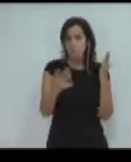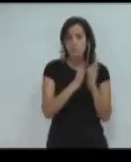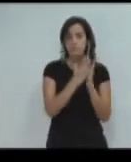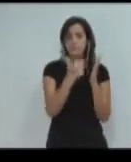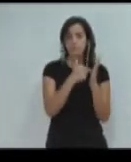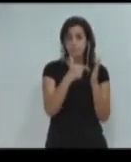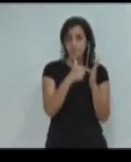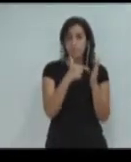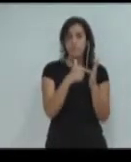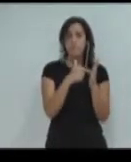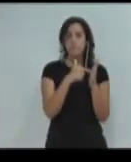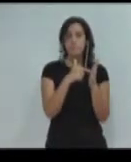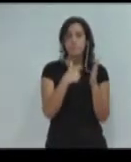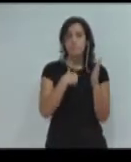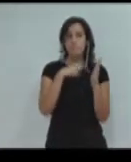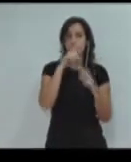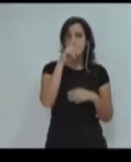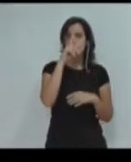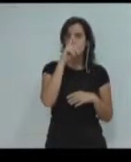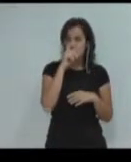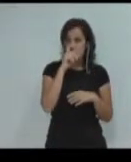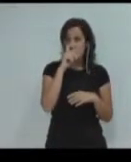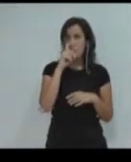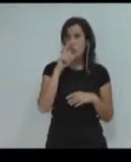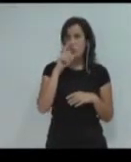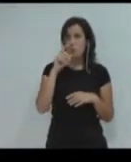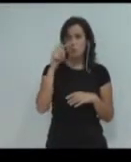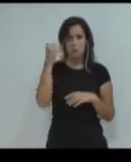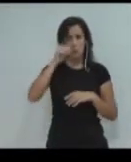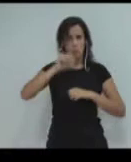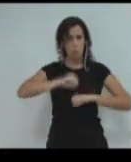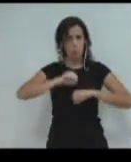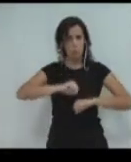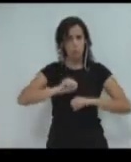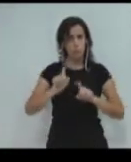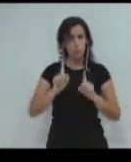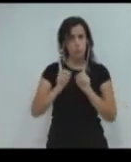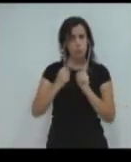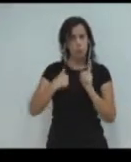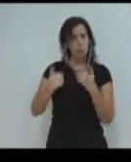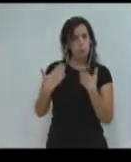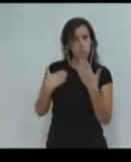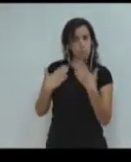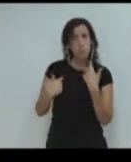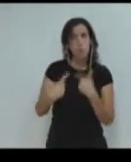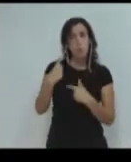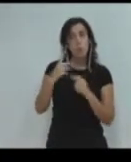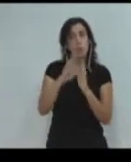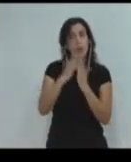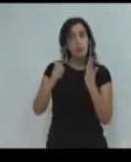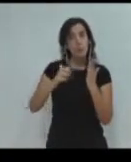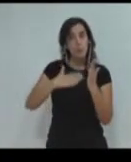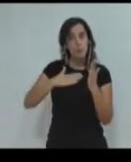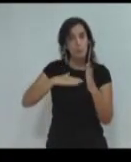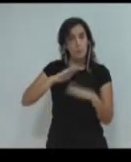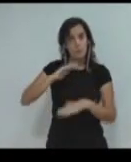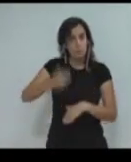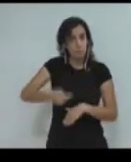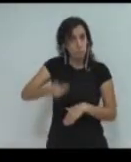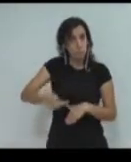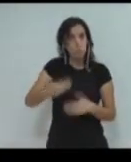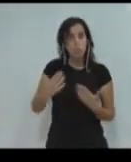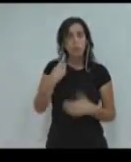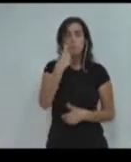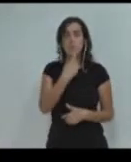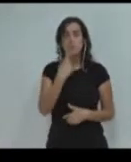es y recuerdo un señor adulto, hablando con él, decía: uno de los libros de cabecera que yo tengo es el de